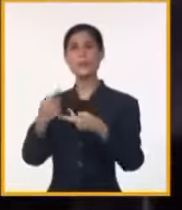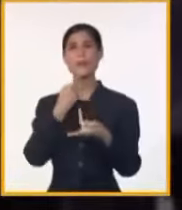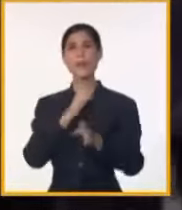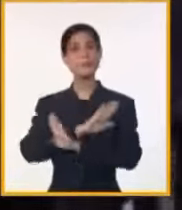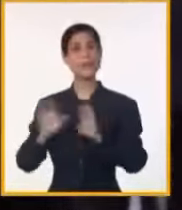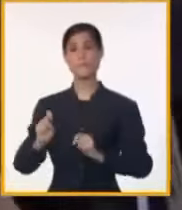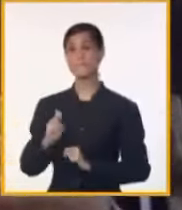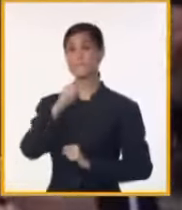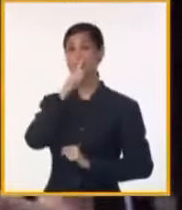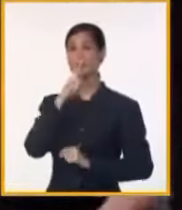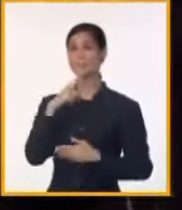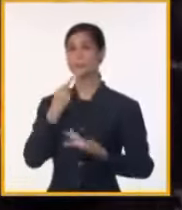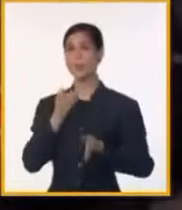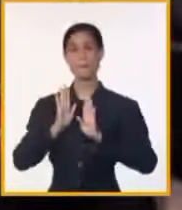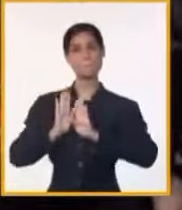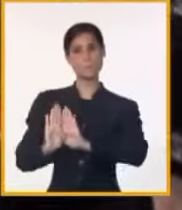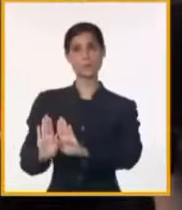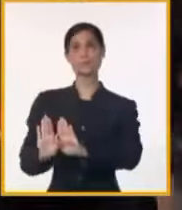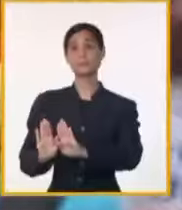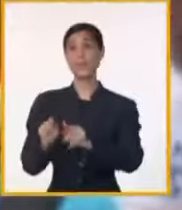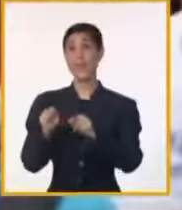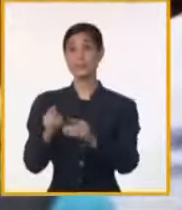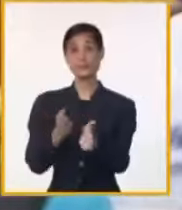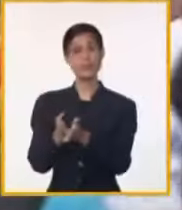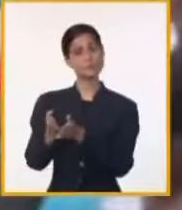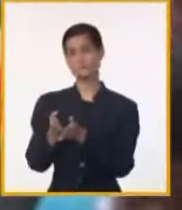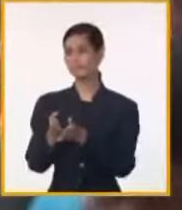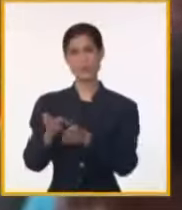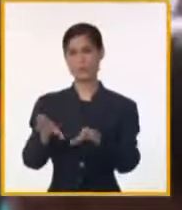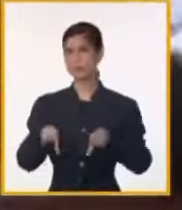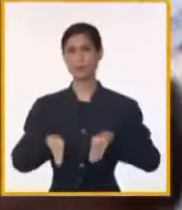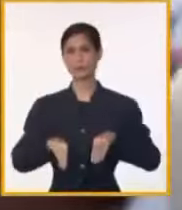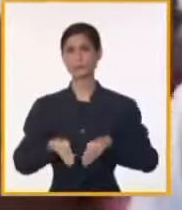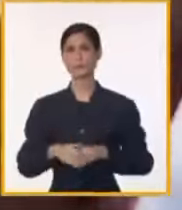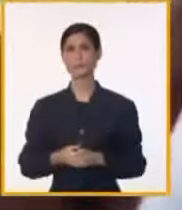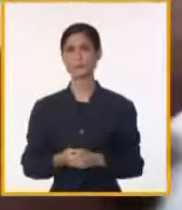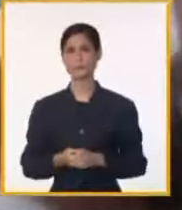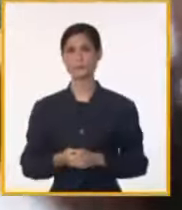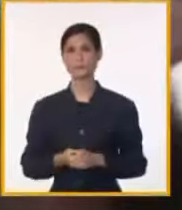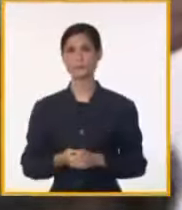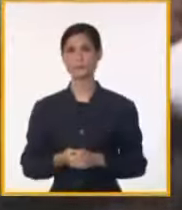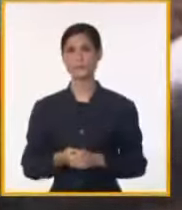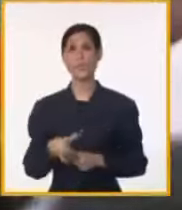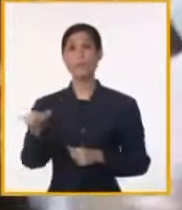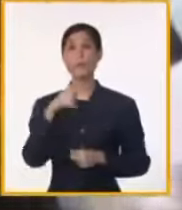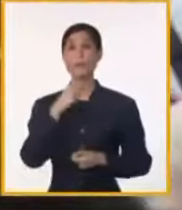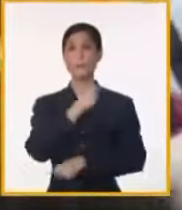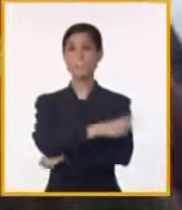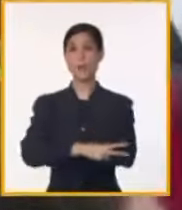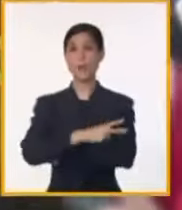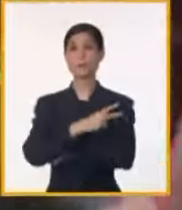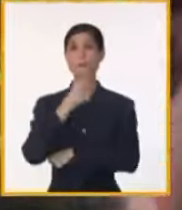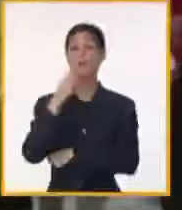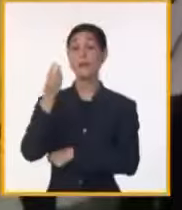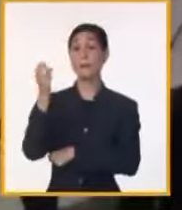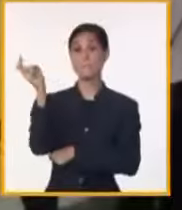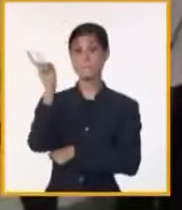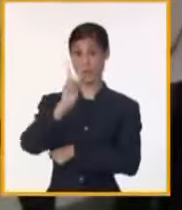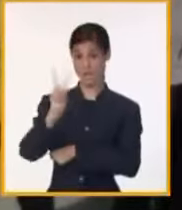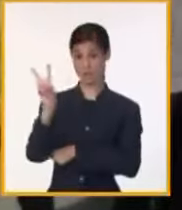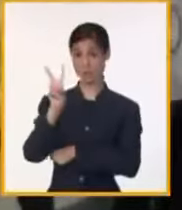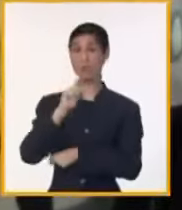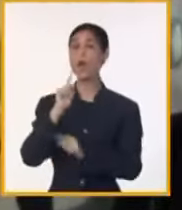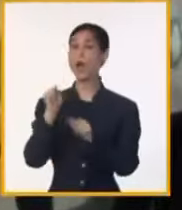genocidio porque esto ya no puede seguir pasando en Caracas cientos de manifestantes protestaron frente a la sede de las